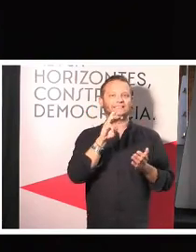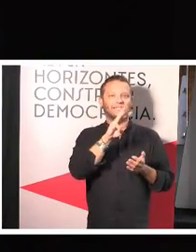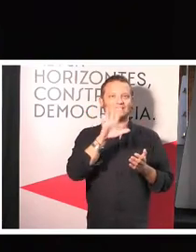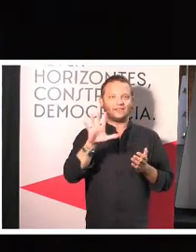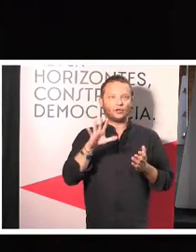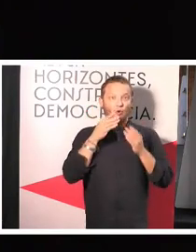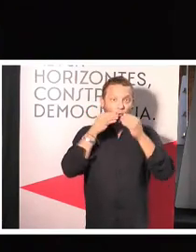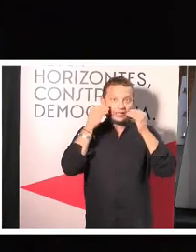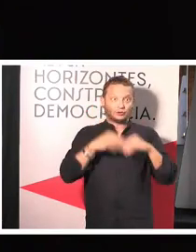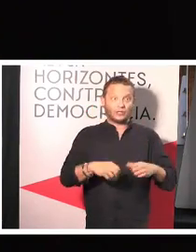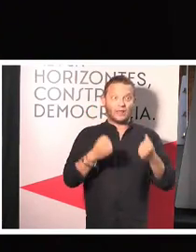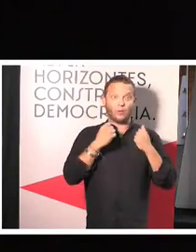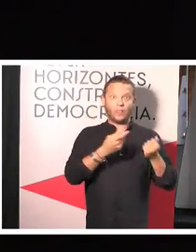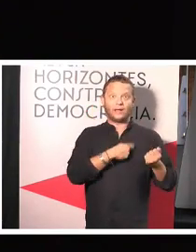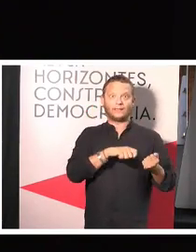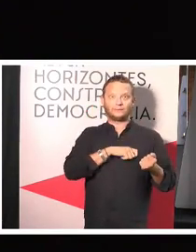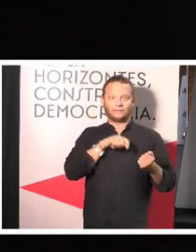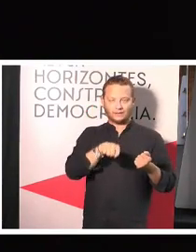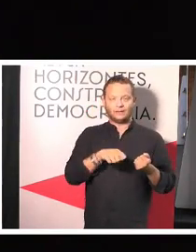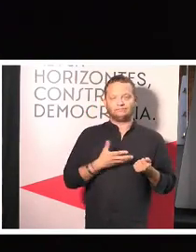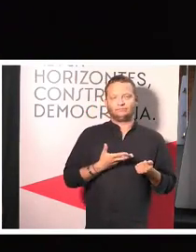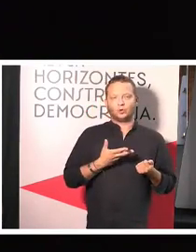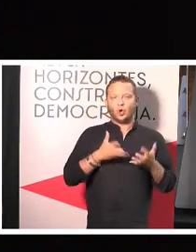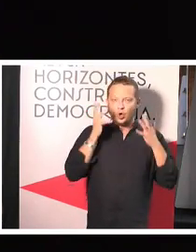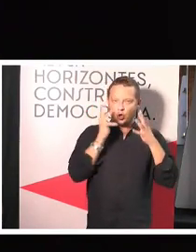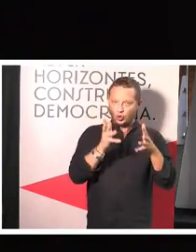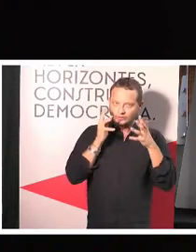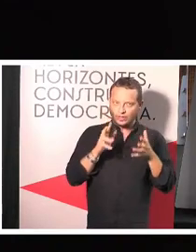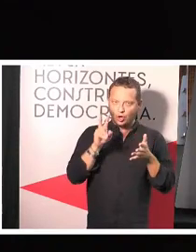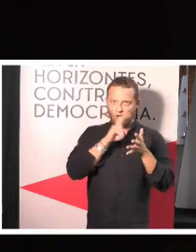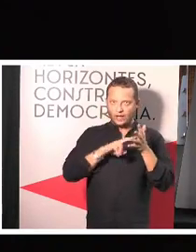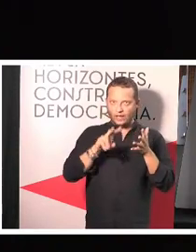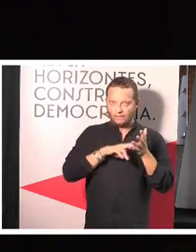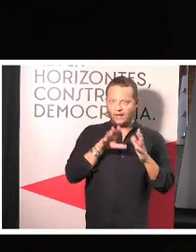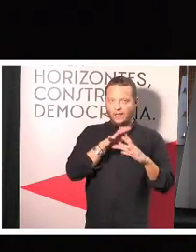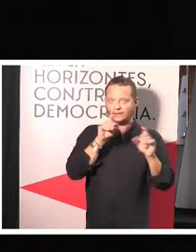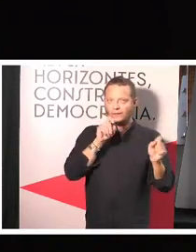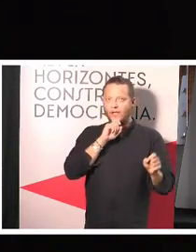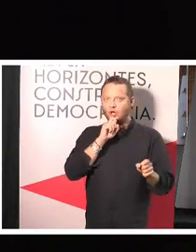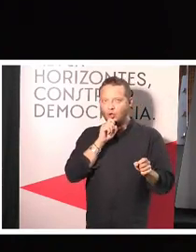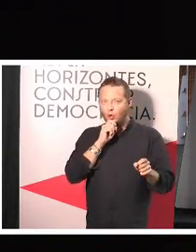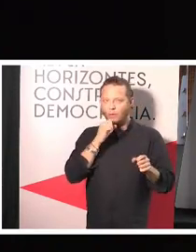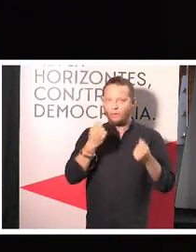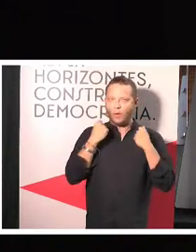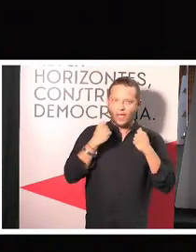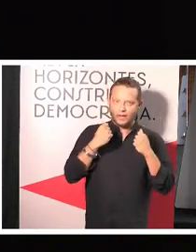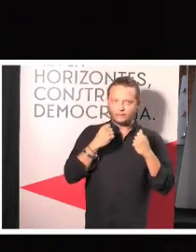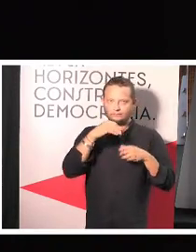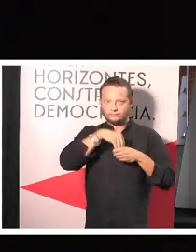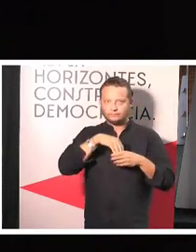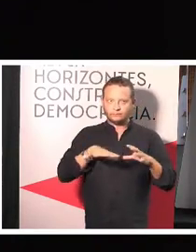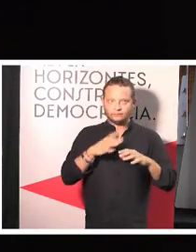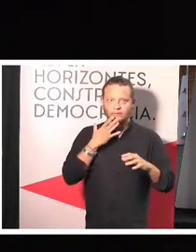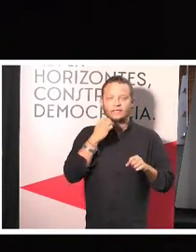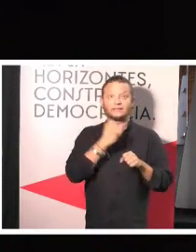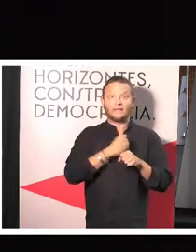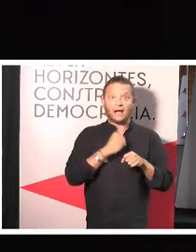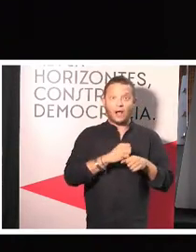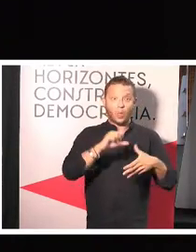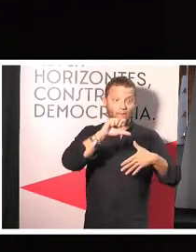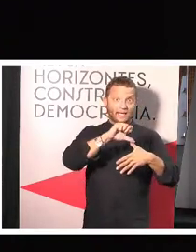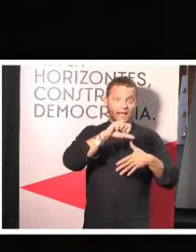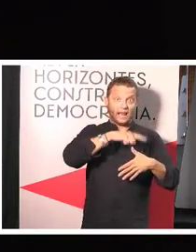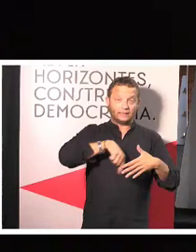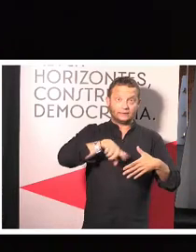historia herética del poder en España, que os recomiendo a todos, ¿no?, para entender cómo se mueven los hilos del poder, ¿no? Ha trabajado en América Latina,